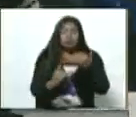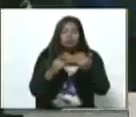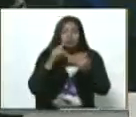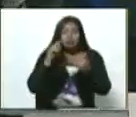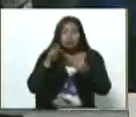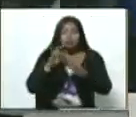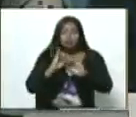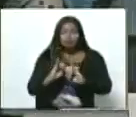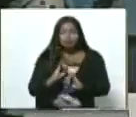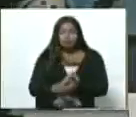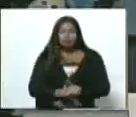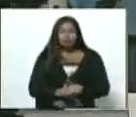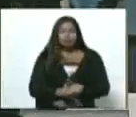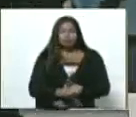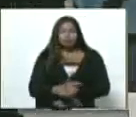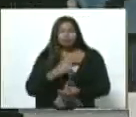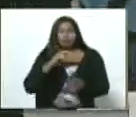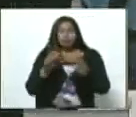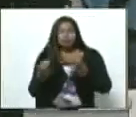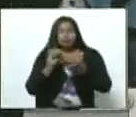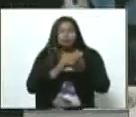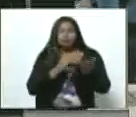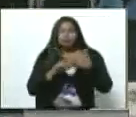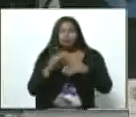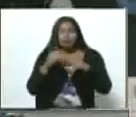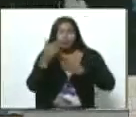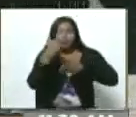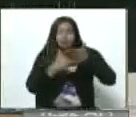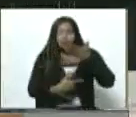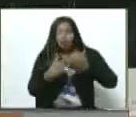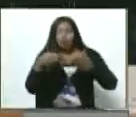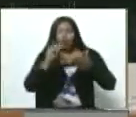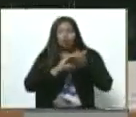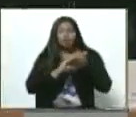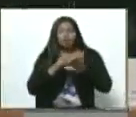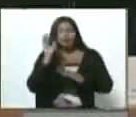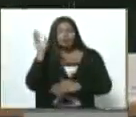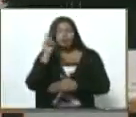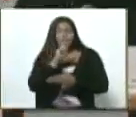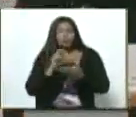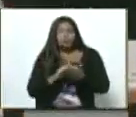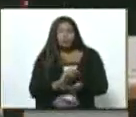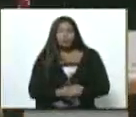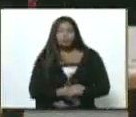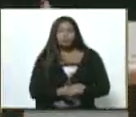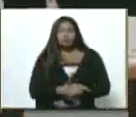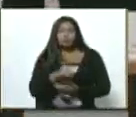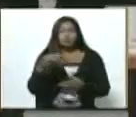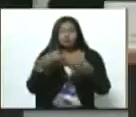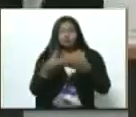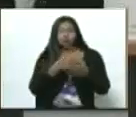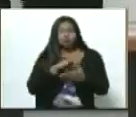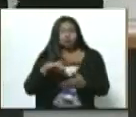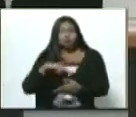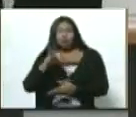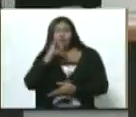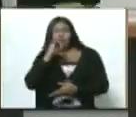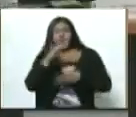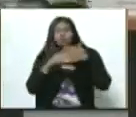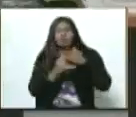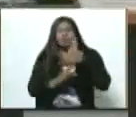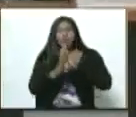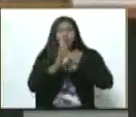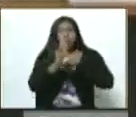revisión, el Poder Ciudadano remitirá este listado nuevamente a la Asamblea Nacional. Es parte de la información que se